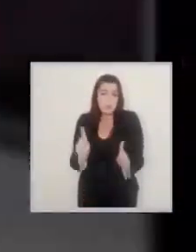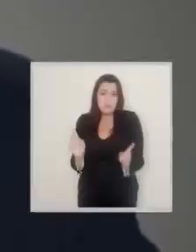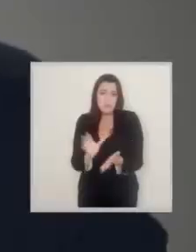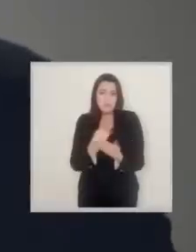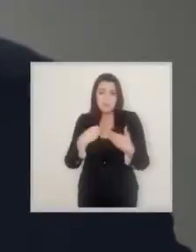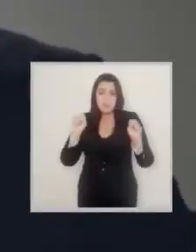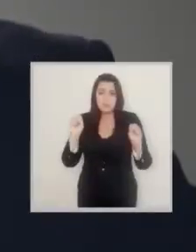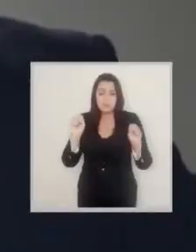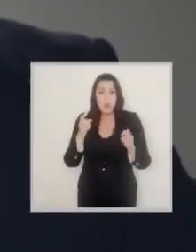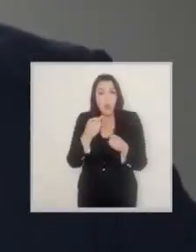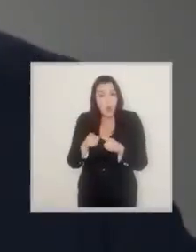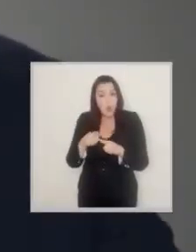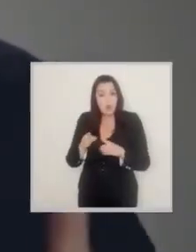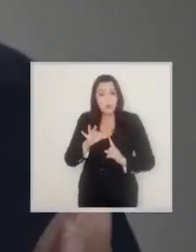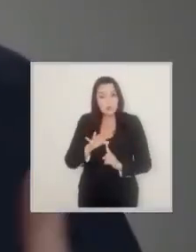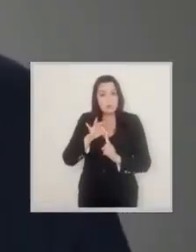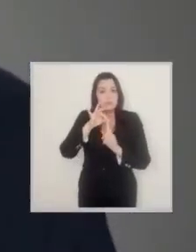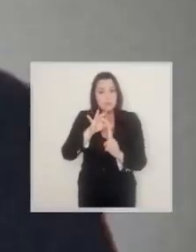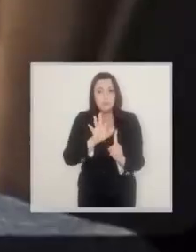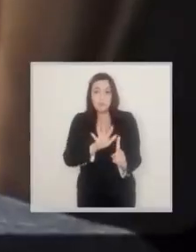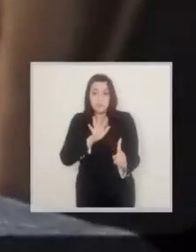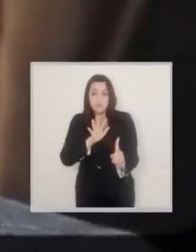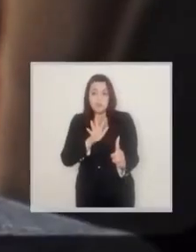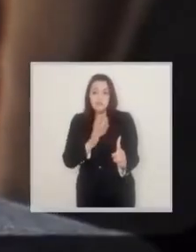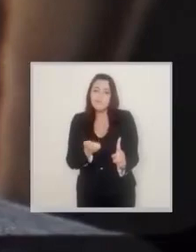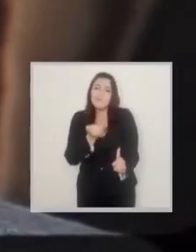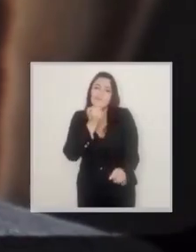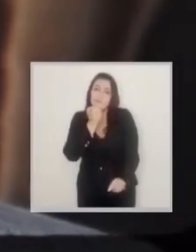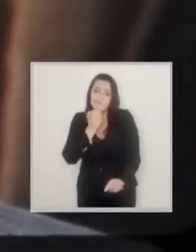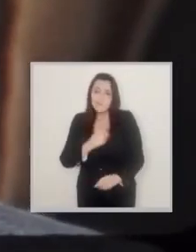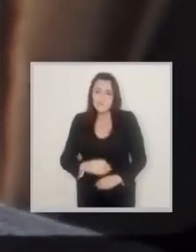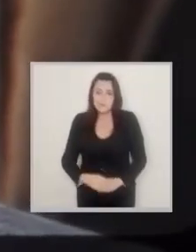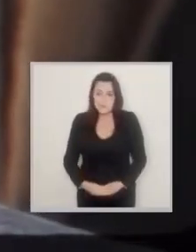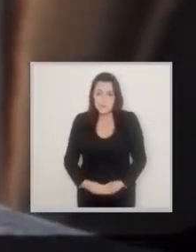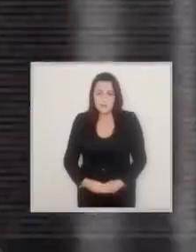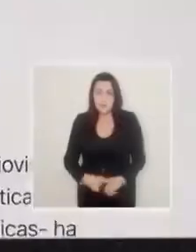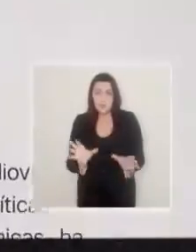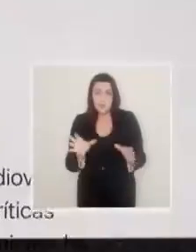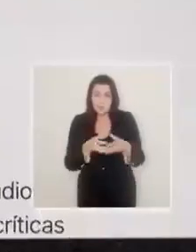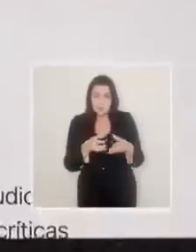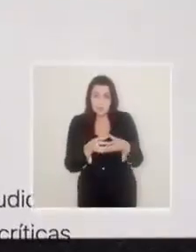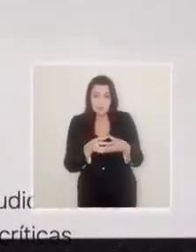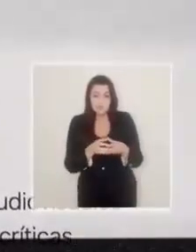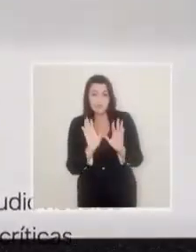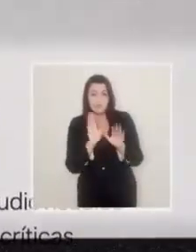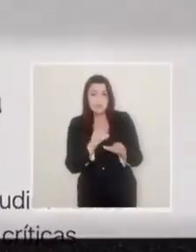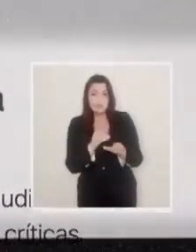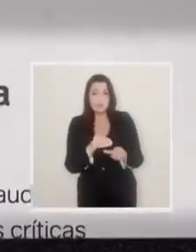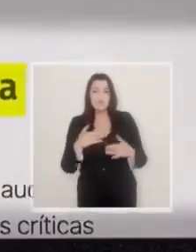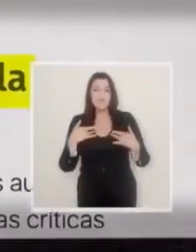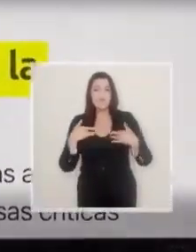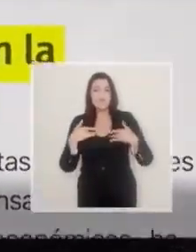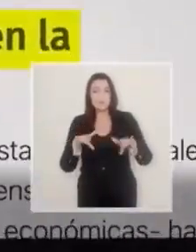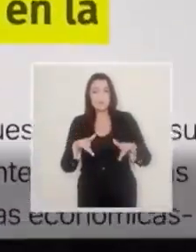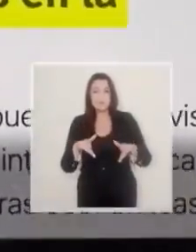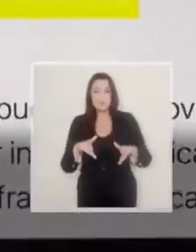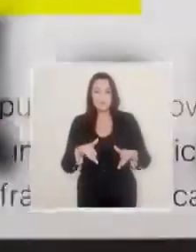décadas. Otro candidato al que le pusieron una alfombra roja para lucirse y se tropieza. Sus asesores lo